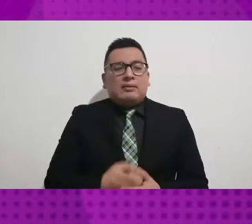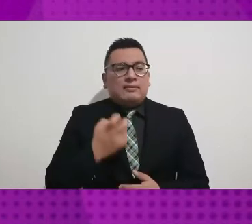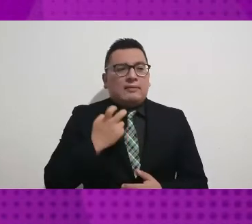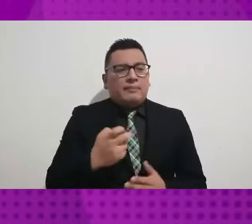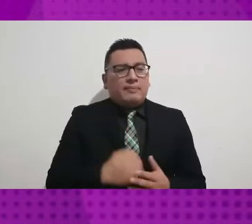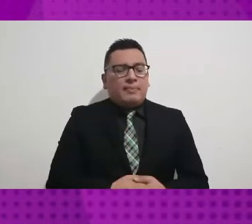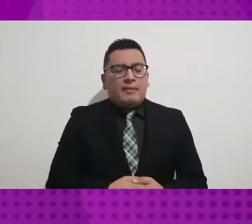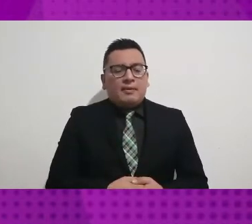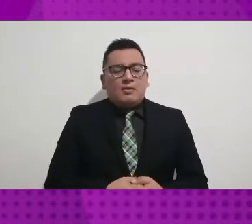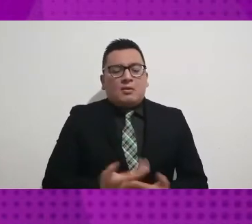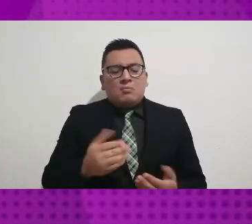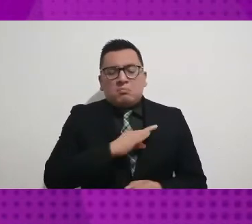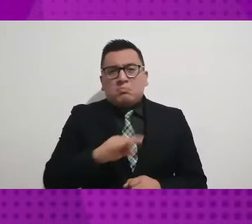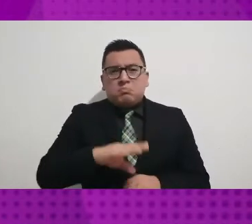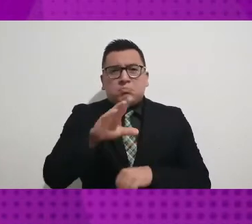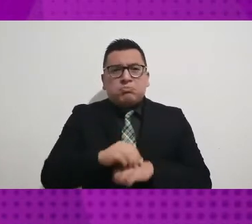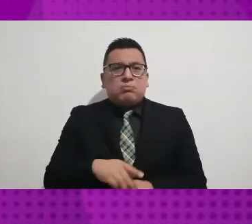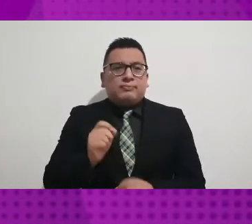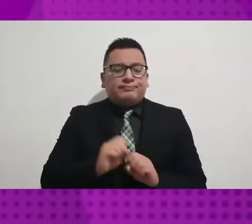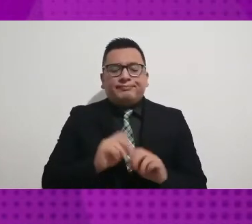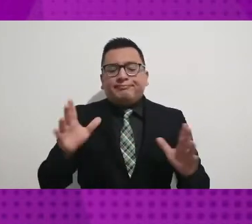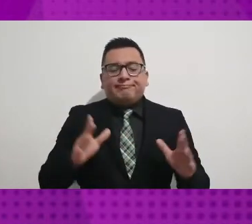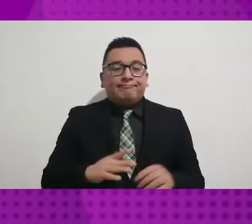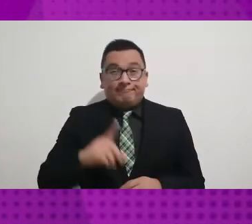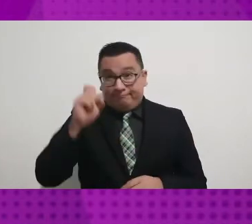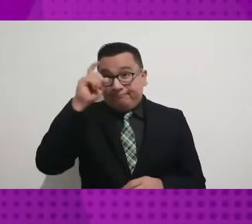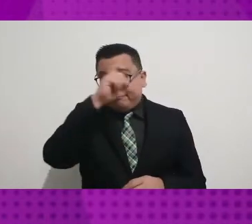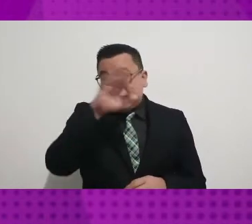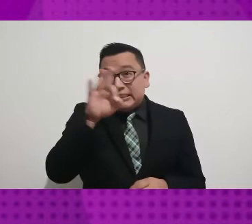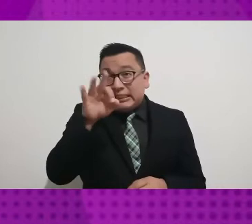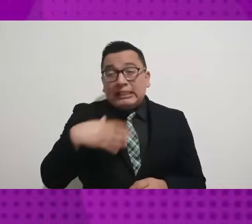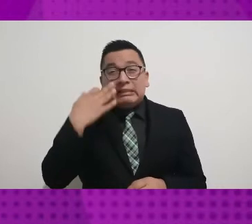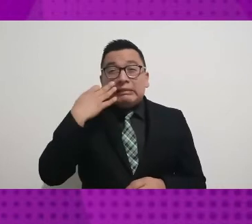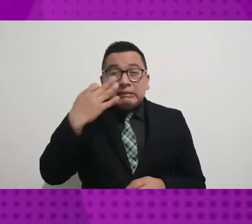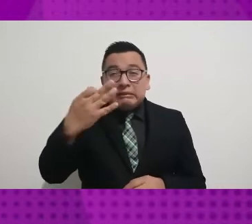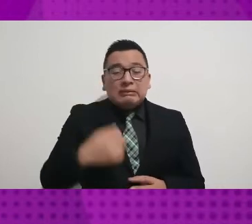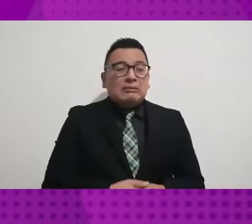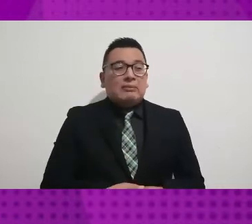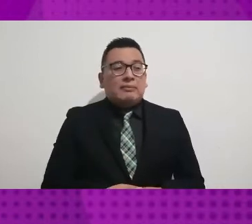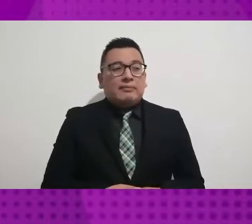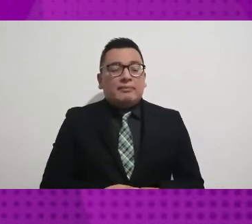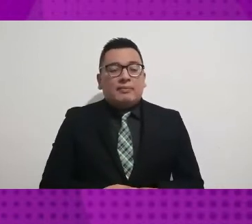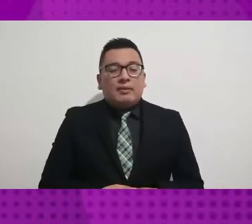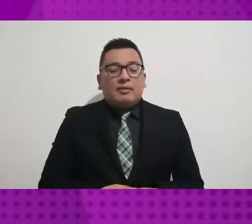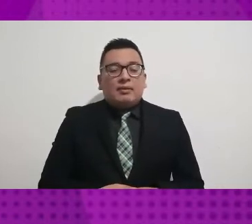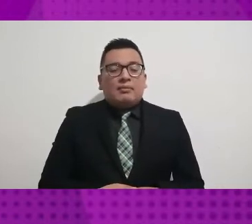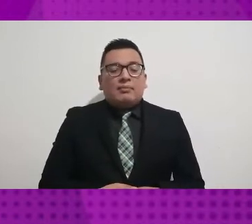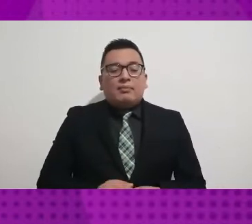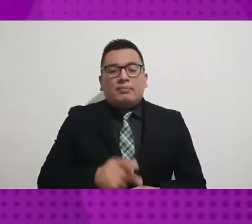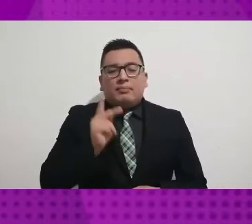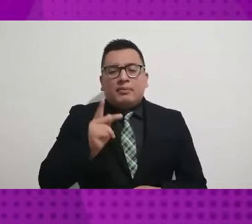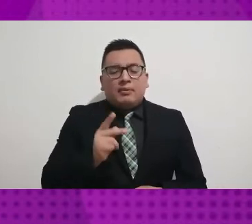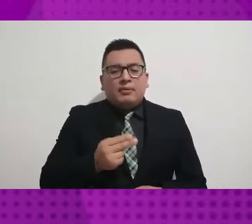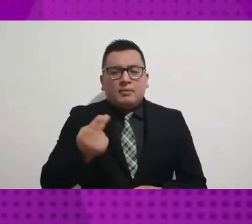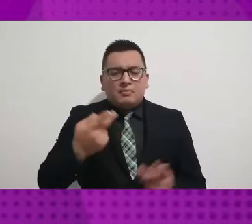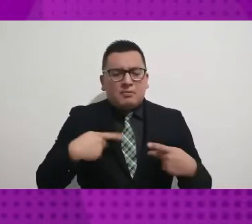que posibiliten, ¿no?, esta circunstancia, y si bien es un sistema complejo que a lo mejor me tomaría más minutos de los que tiene el